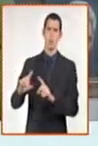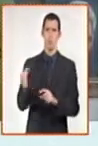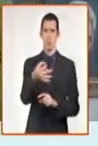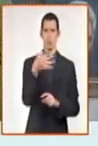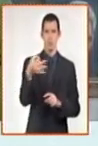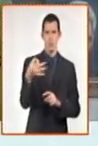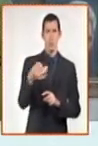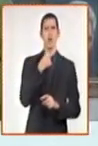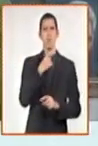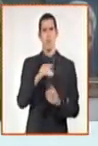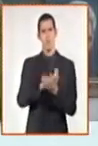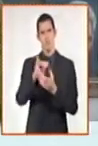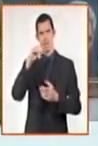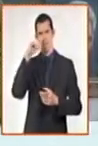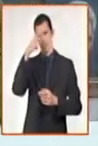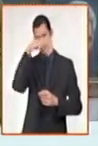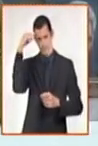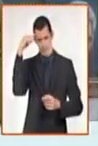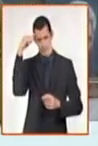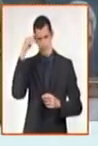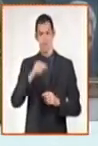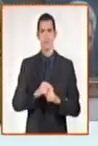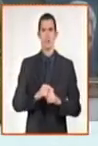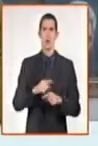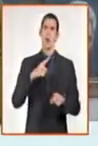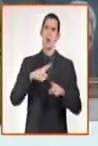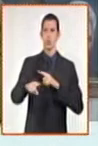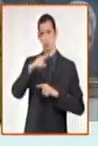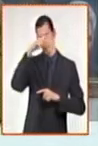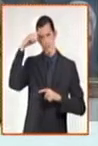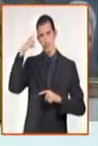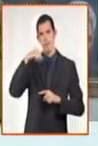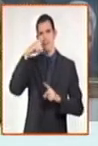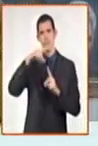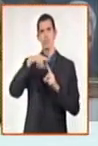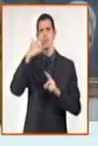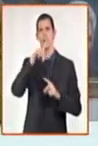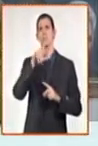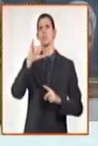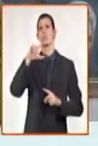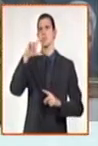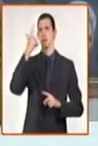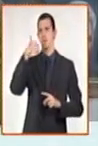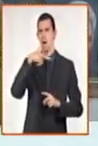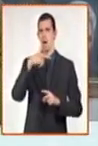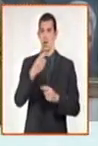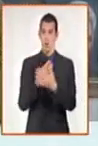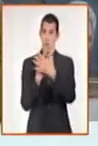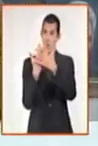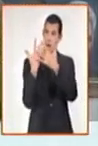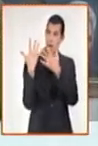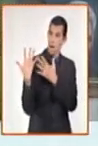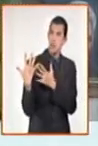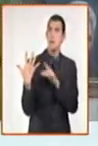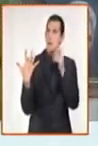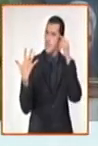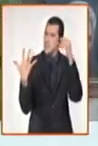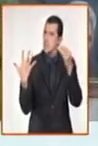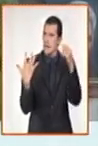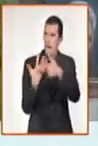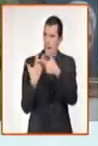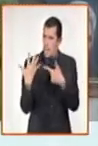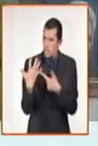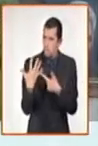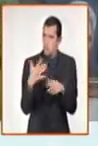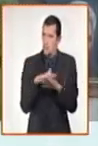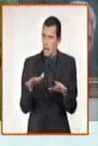de la población de Minas de Matambre, sobre todo de Santa Lucía, pudiera estar recibiendo también ya el beneficio de la electricidad. También